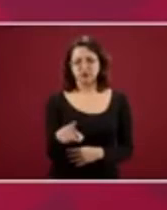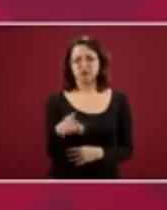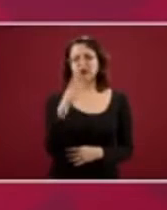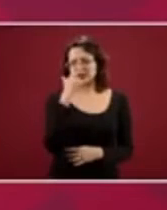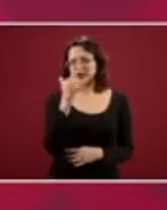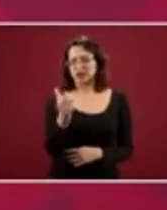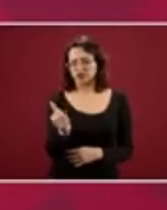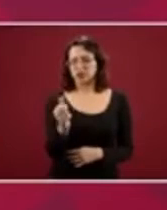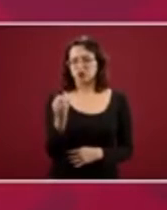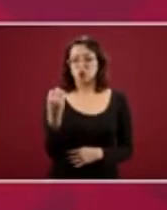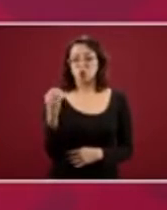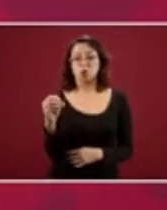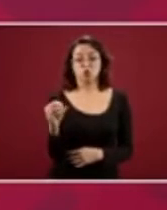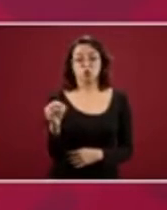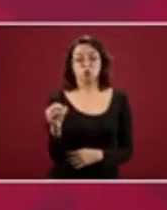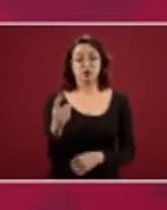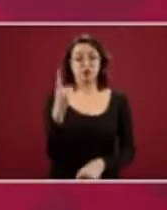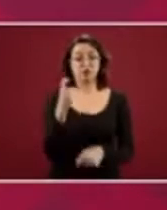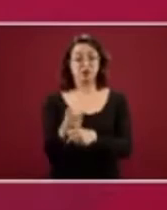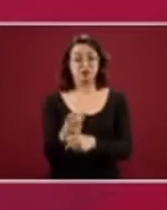o sea, son